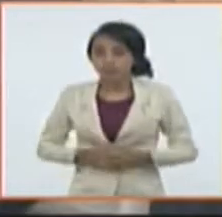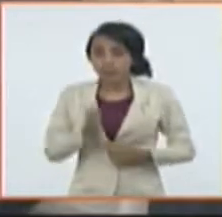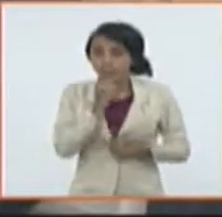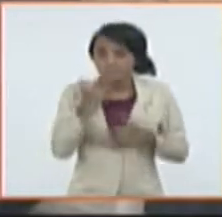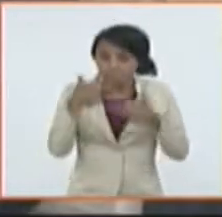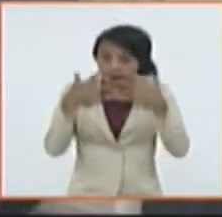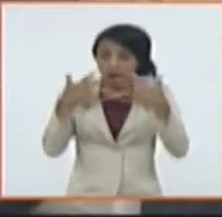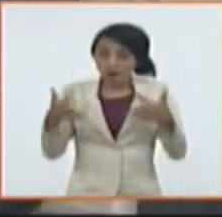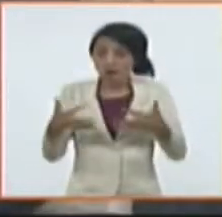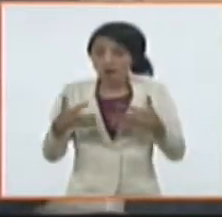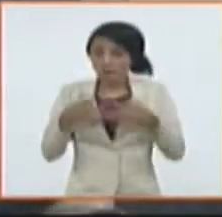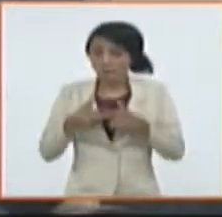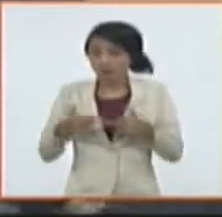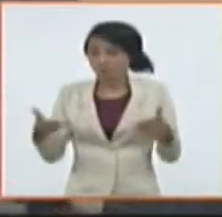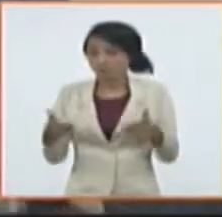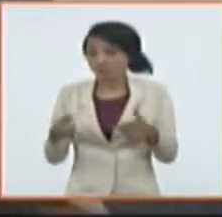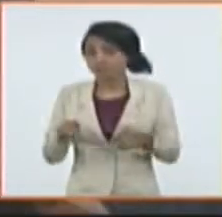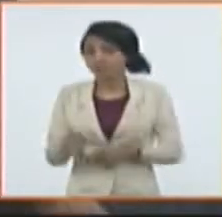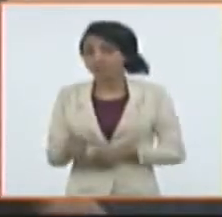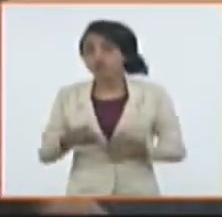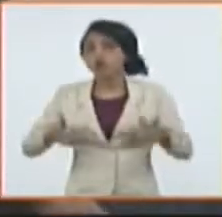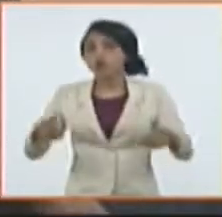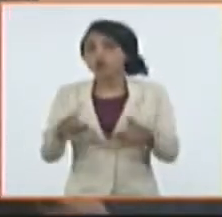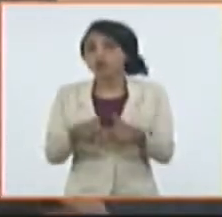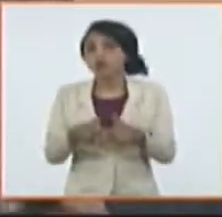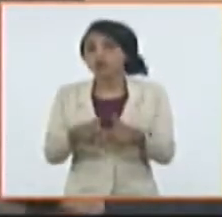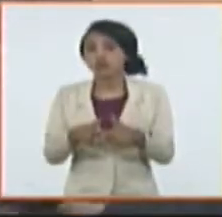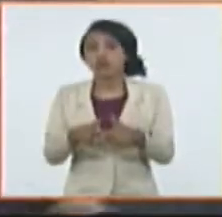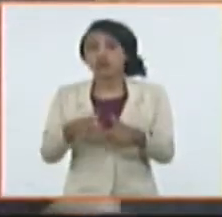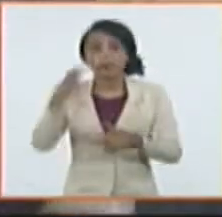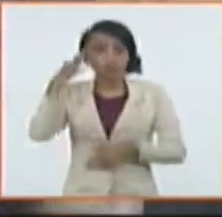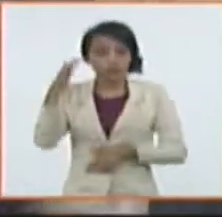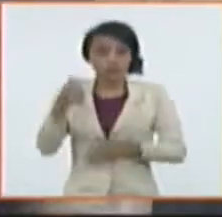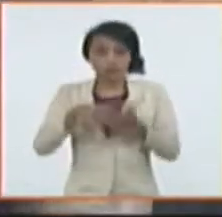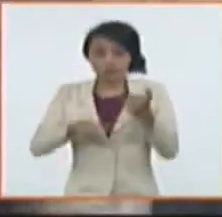consejo de gobierno provincial del poder popular.